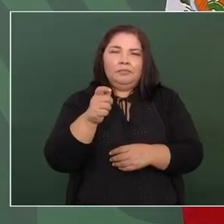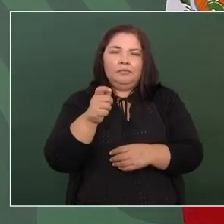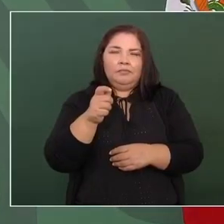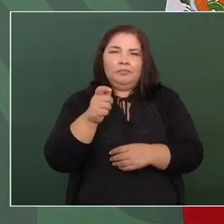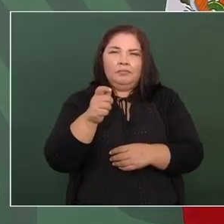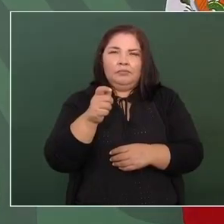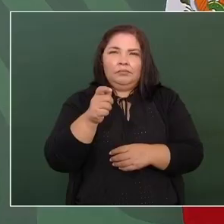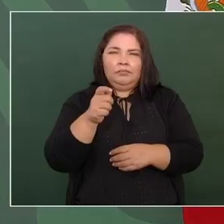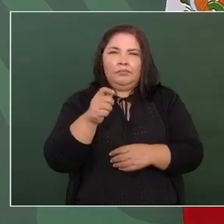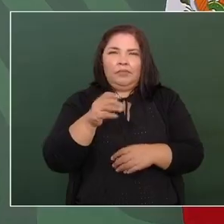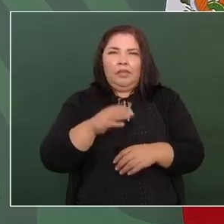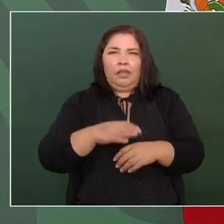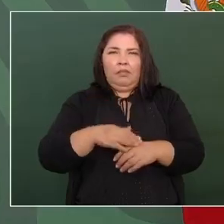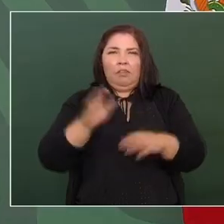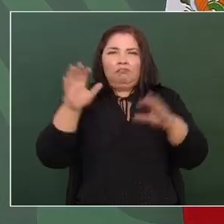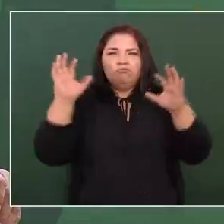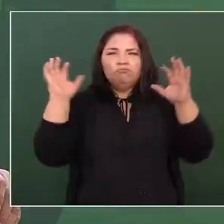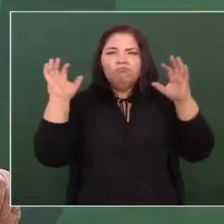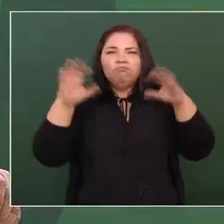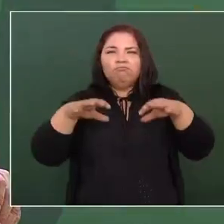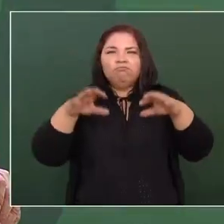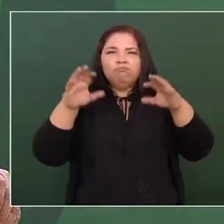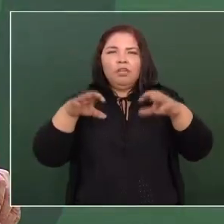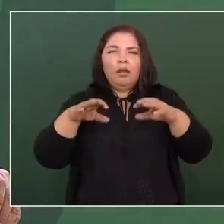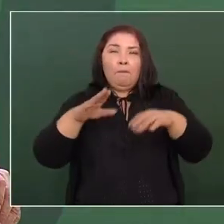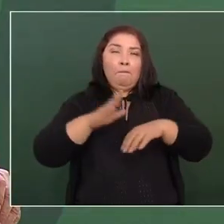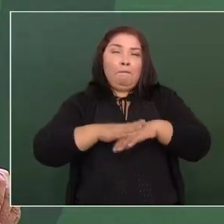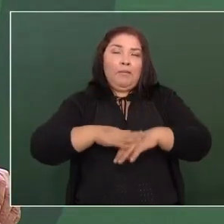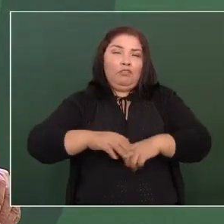más que lluvia, viento.